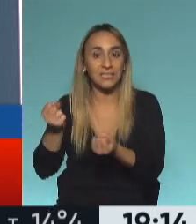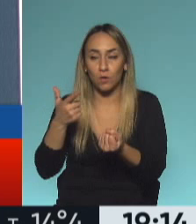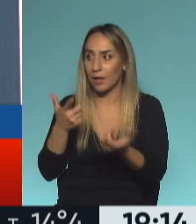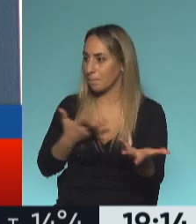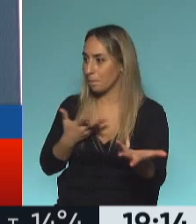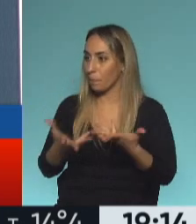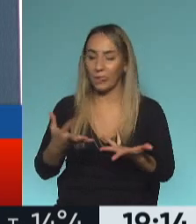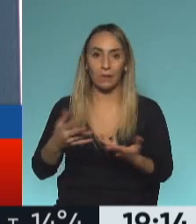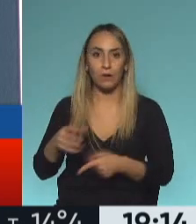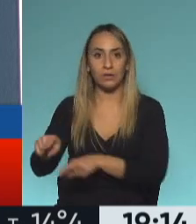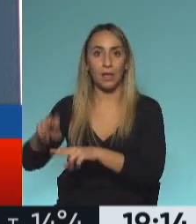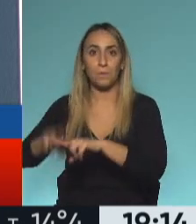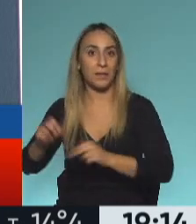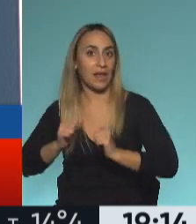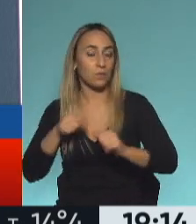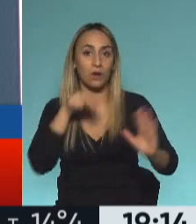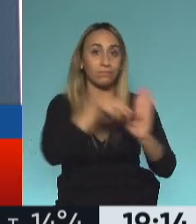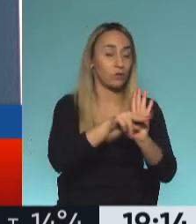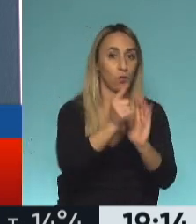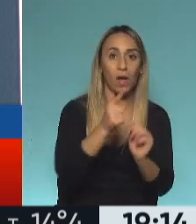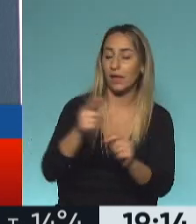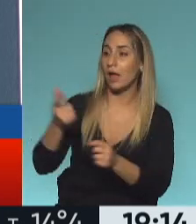atiende? ¿Sí? Y eso es